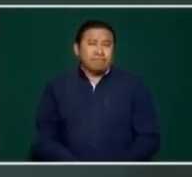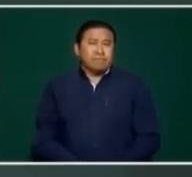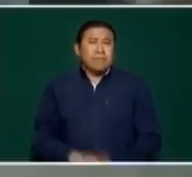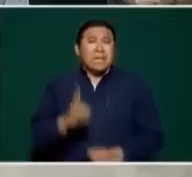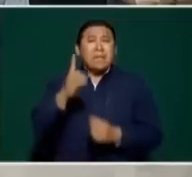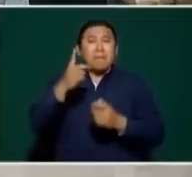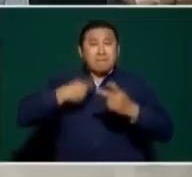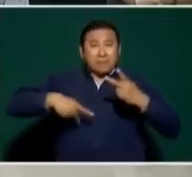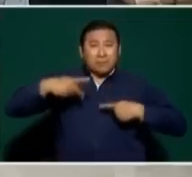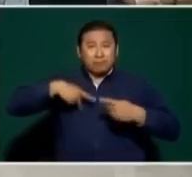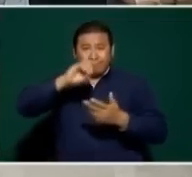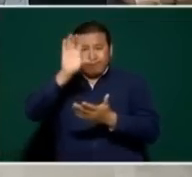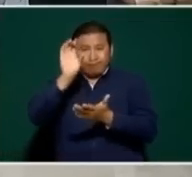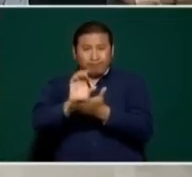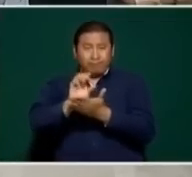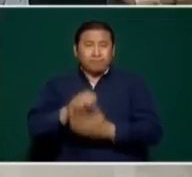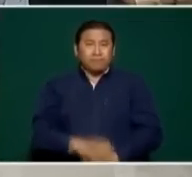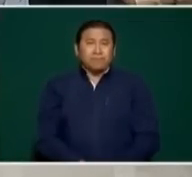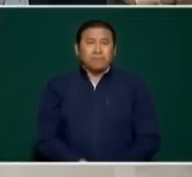discapacidad,